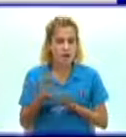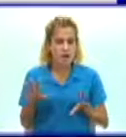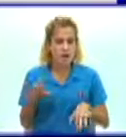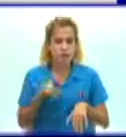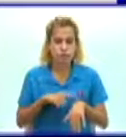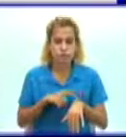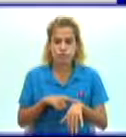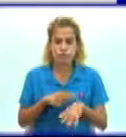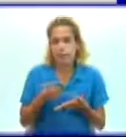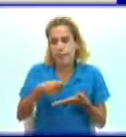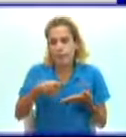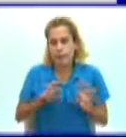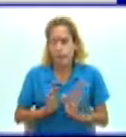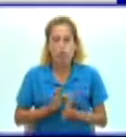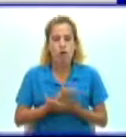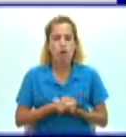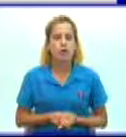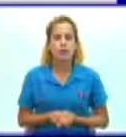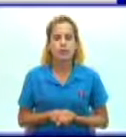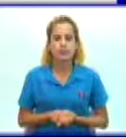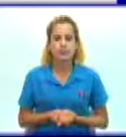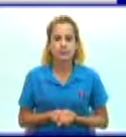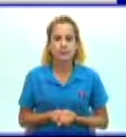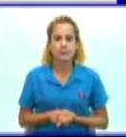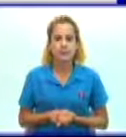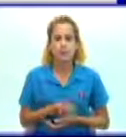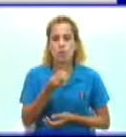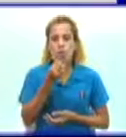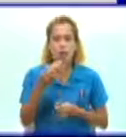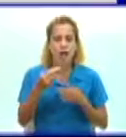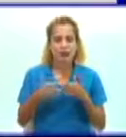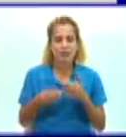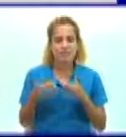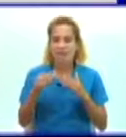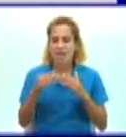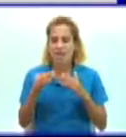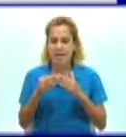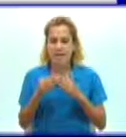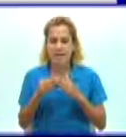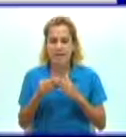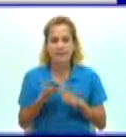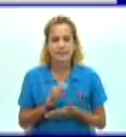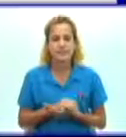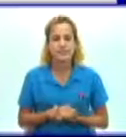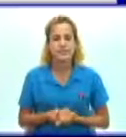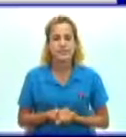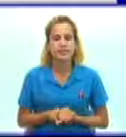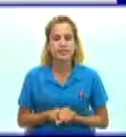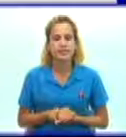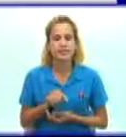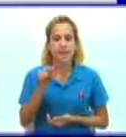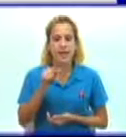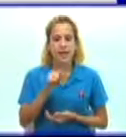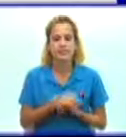tiempo entonces para que copien el ejercicio y lo puedan resolver en casa al término de la emisión. En este caso tenemos un ejercicio